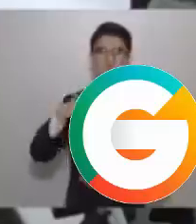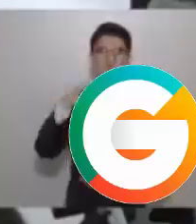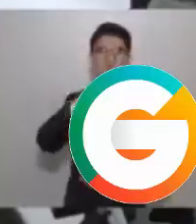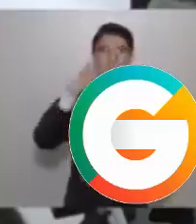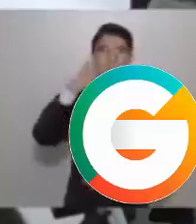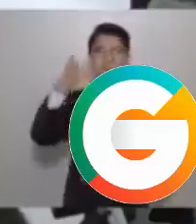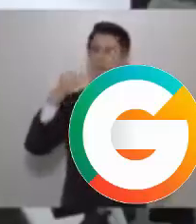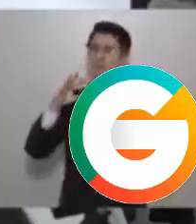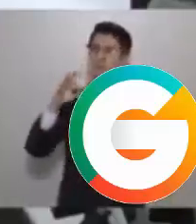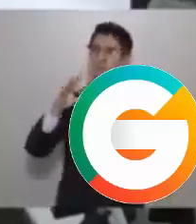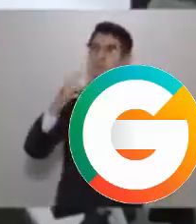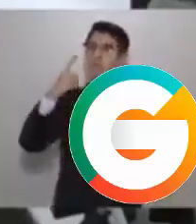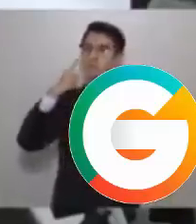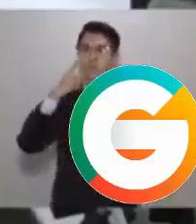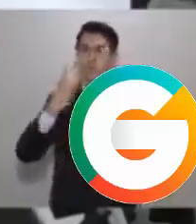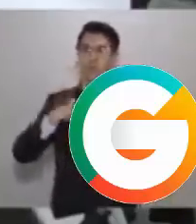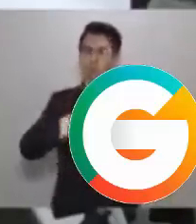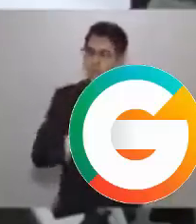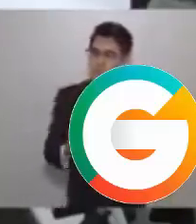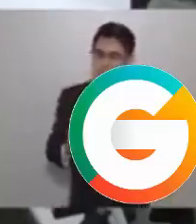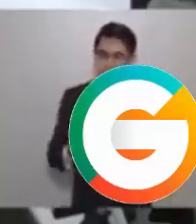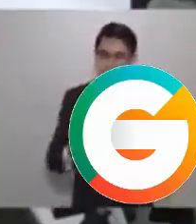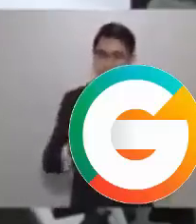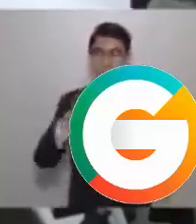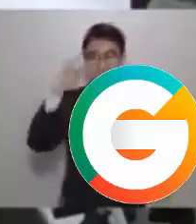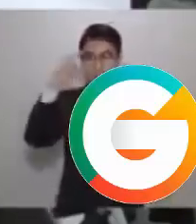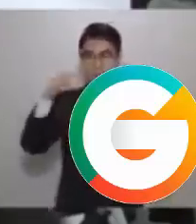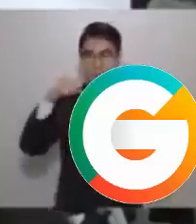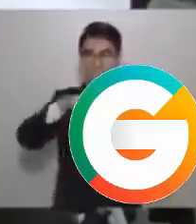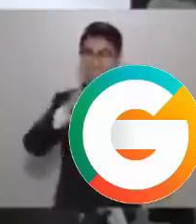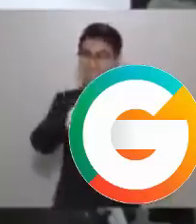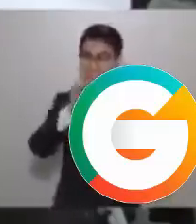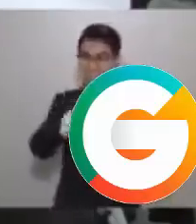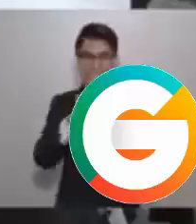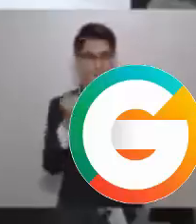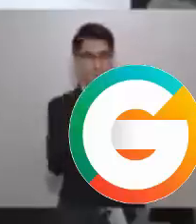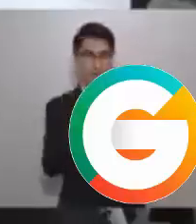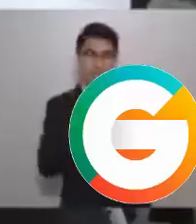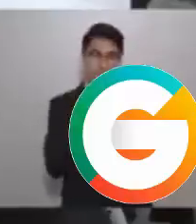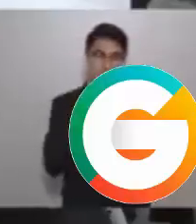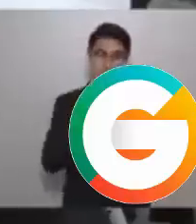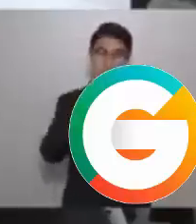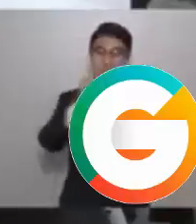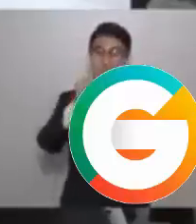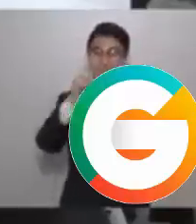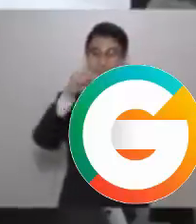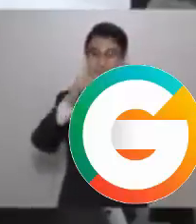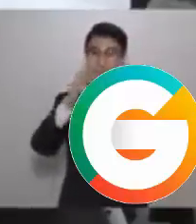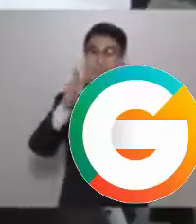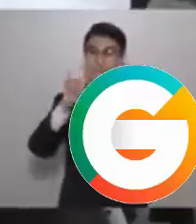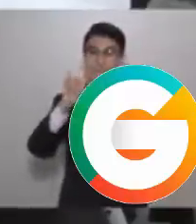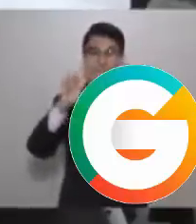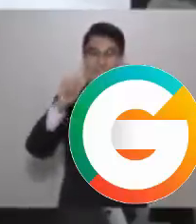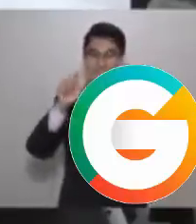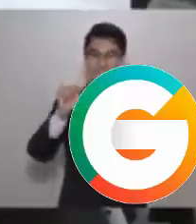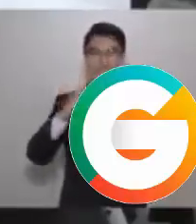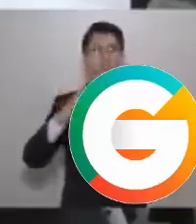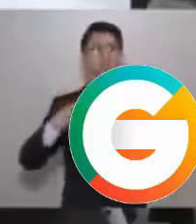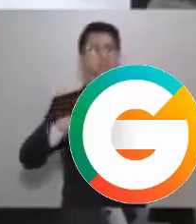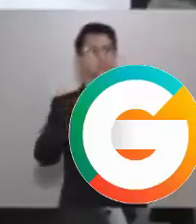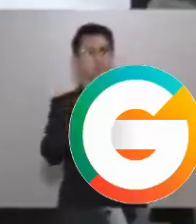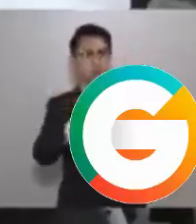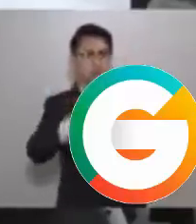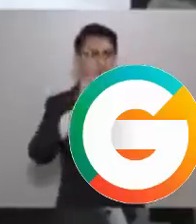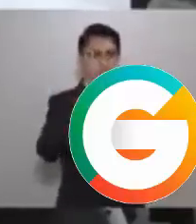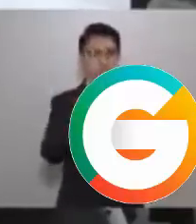recuperación de la seguridad para los ensenadenses en San Vicente y donde fuera necesario, y que no nos retiraríamos hasta en tanto eso